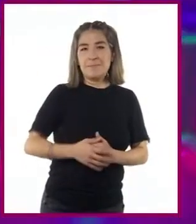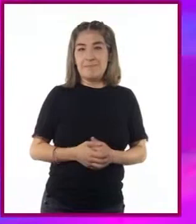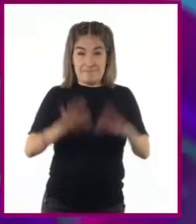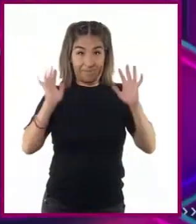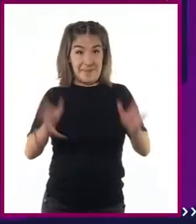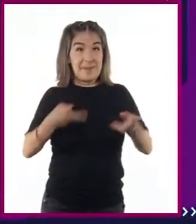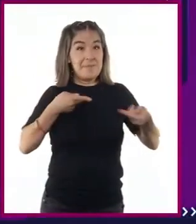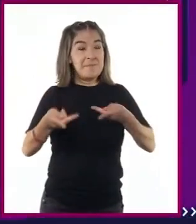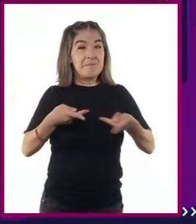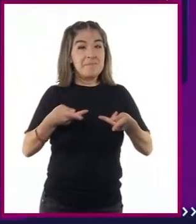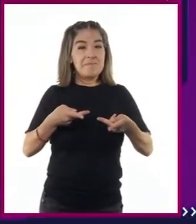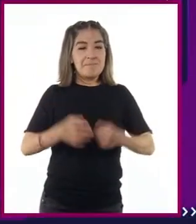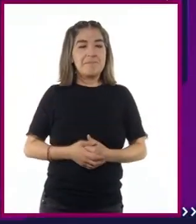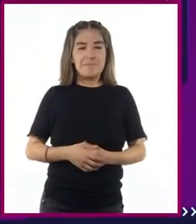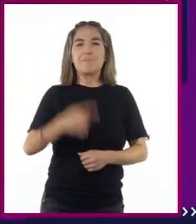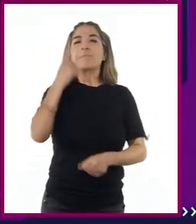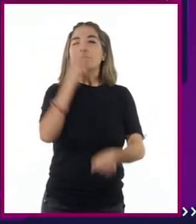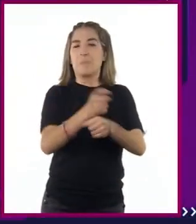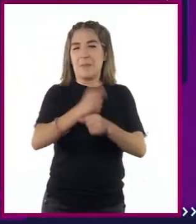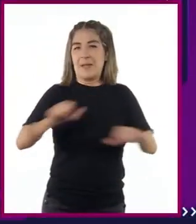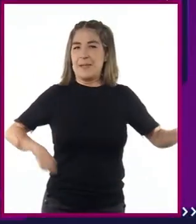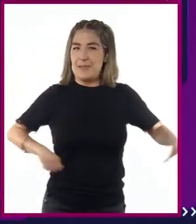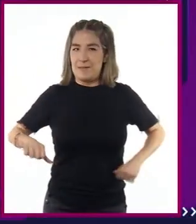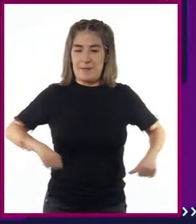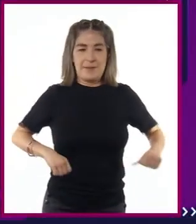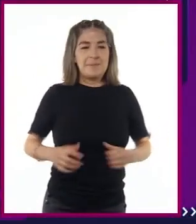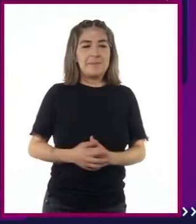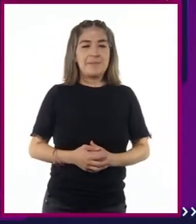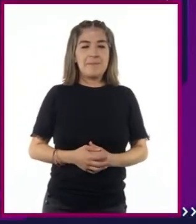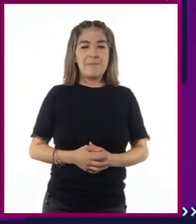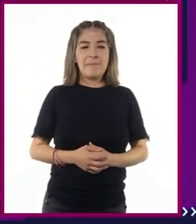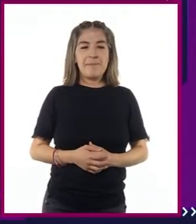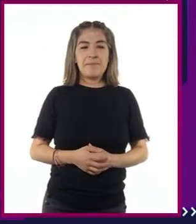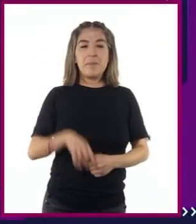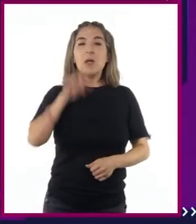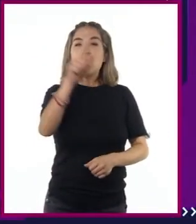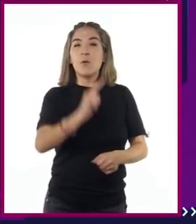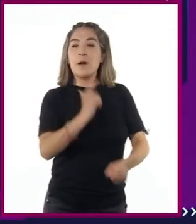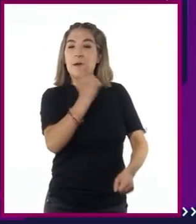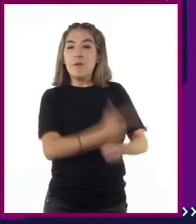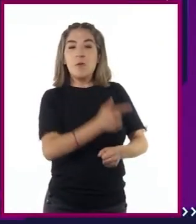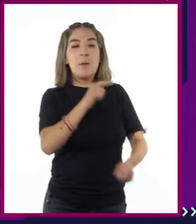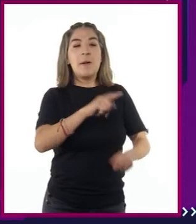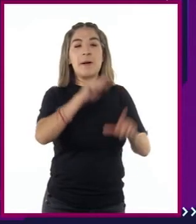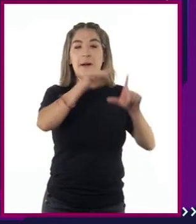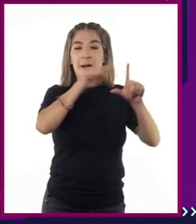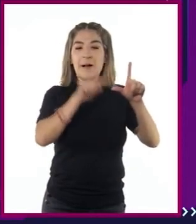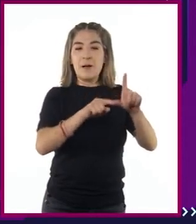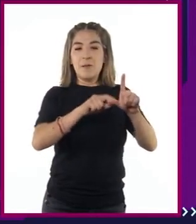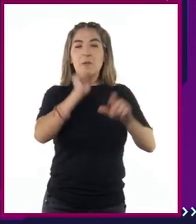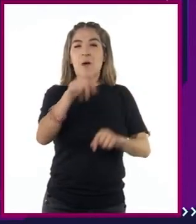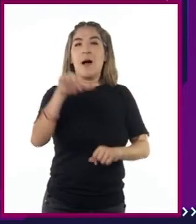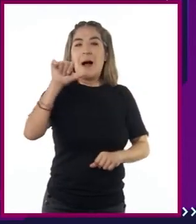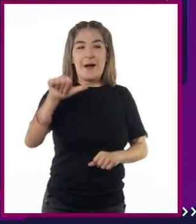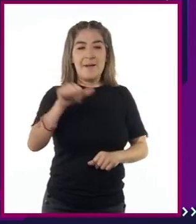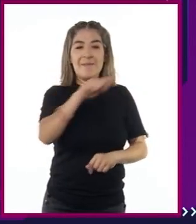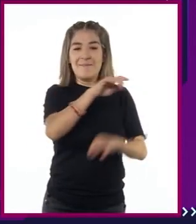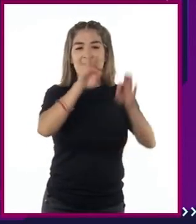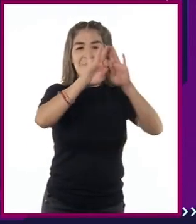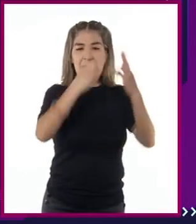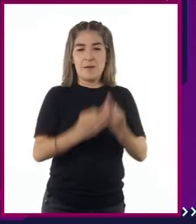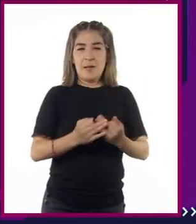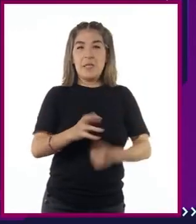¿Preparados? Primer reto. Determine el valor del ángulo A de la siguiente figura.